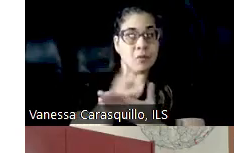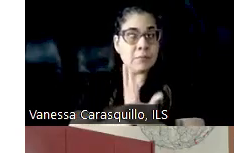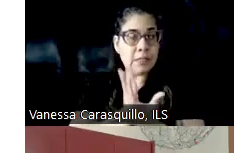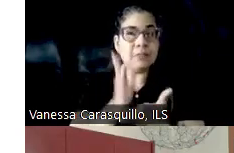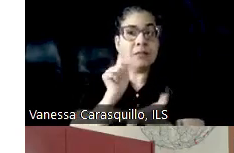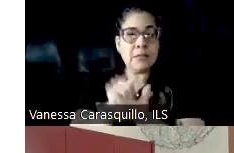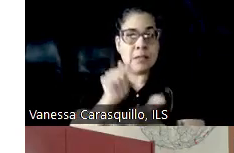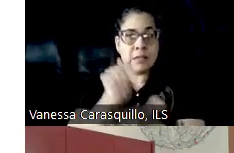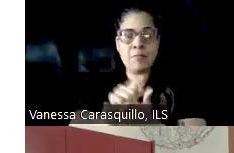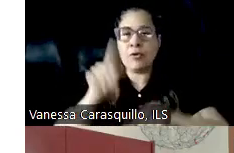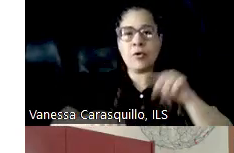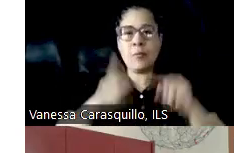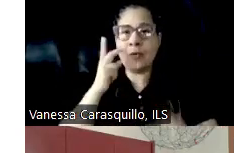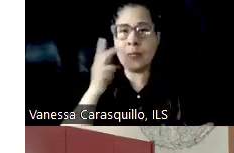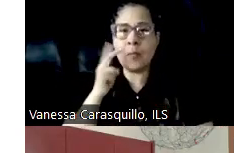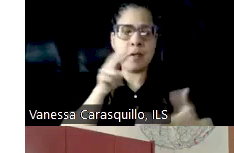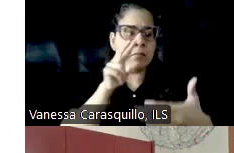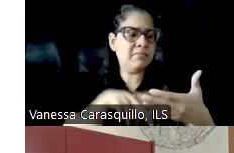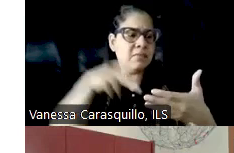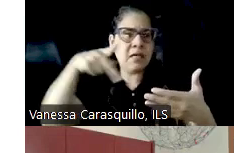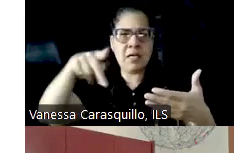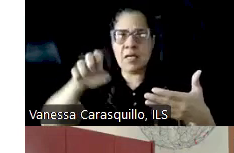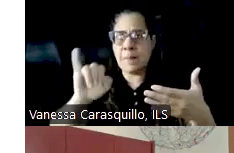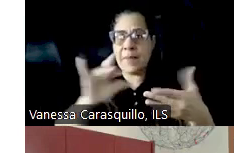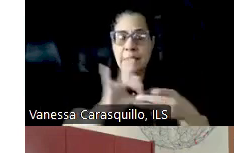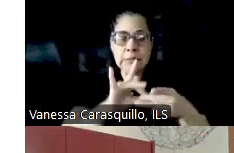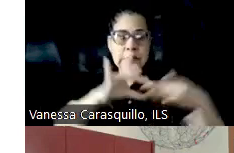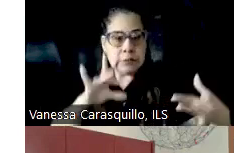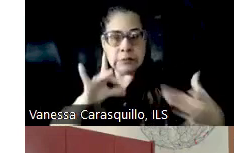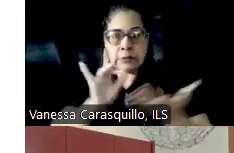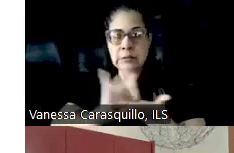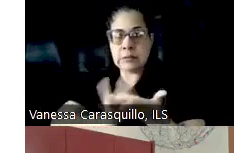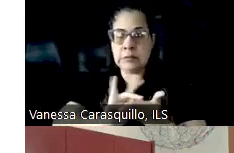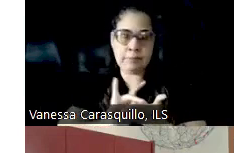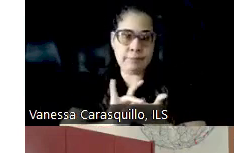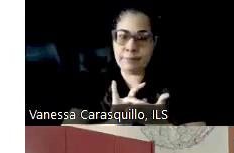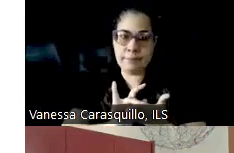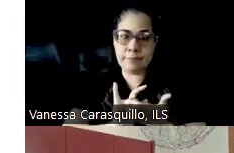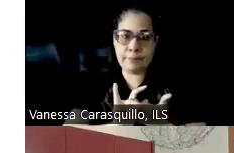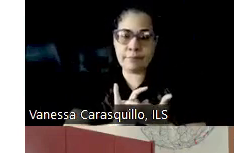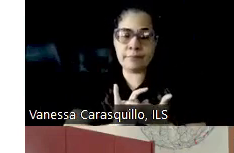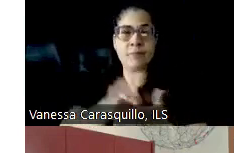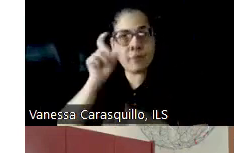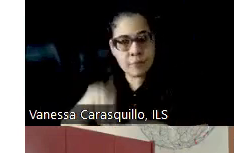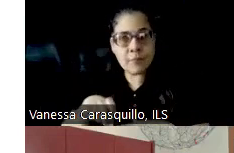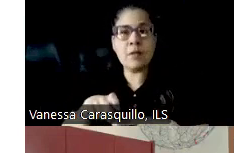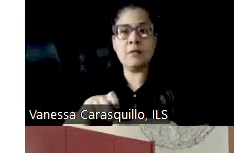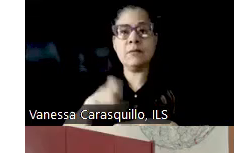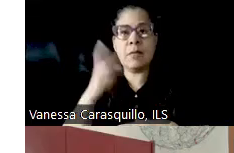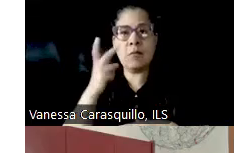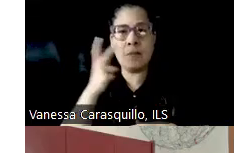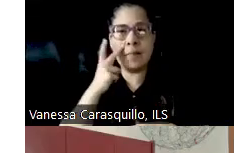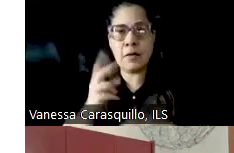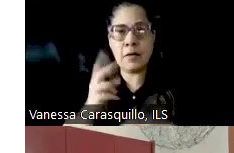podemos ver un PEI desarticulado de la farmacología ni la farmacología desarticulada del PEI. Es algo que tenemos que verlo como